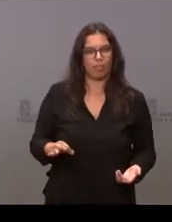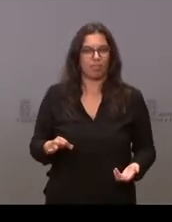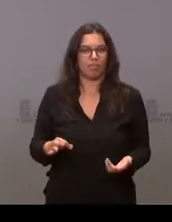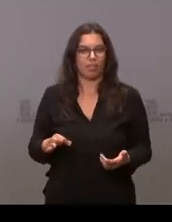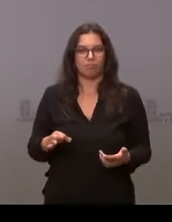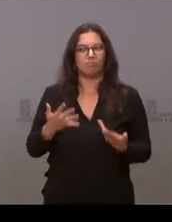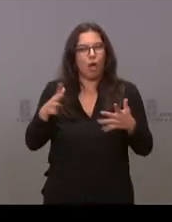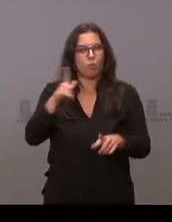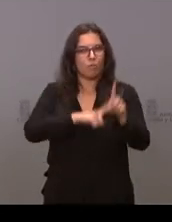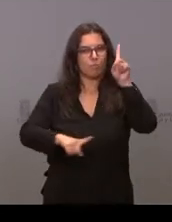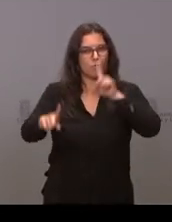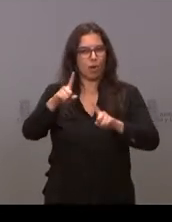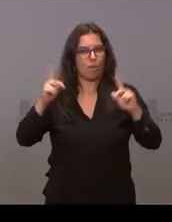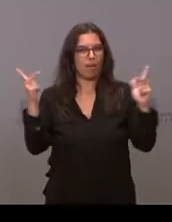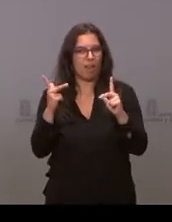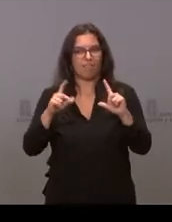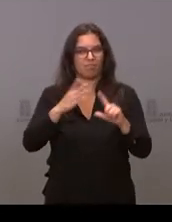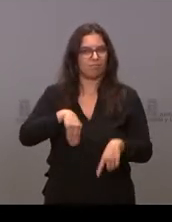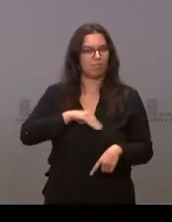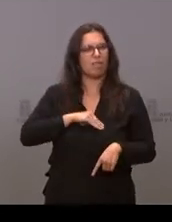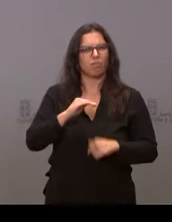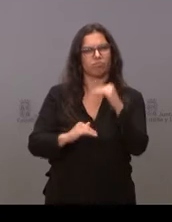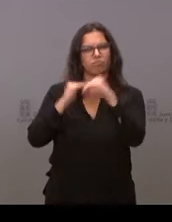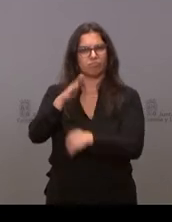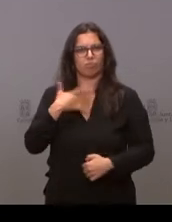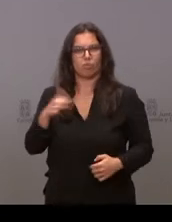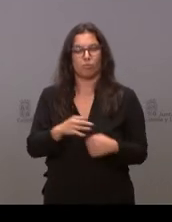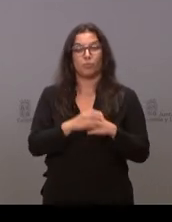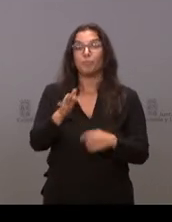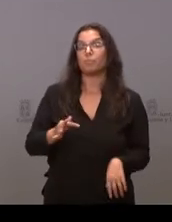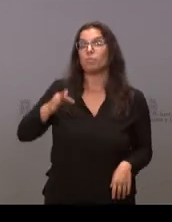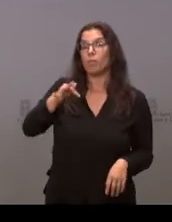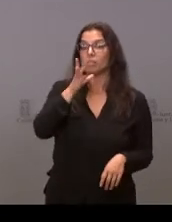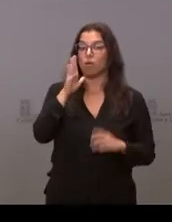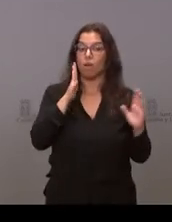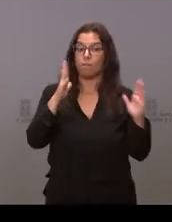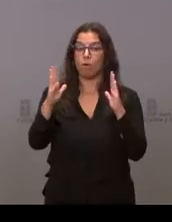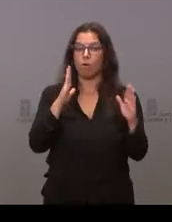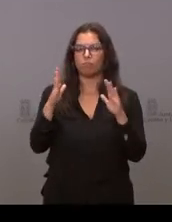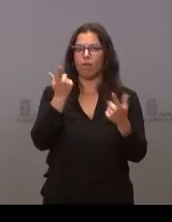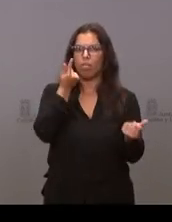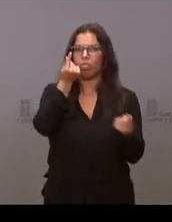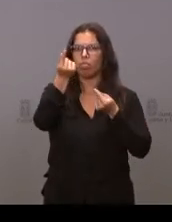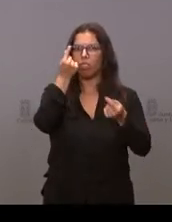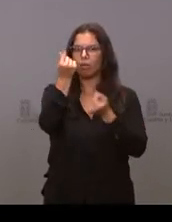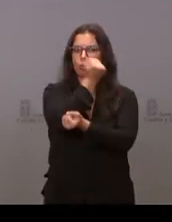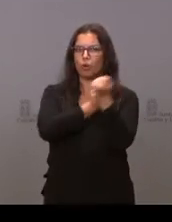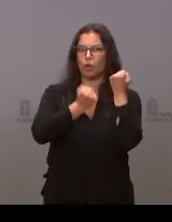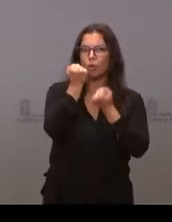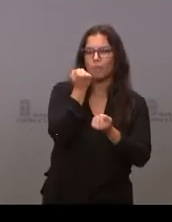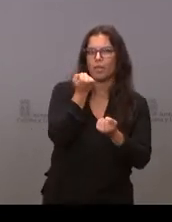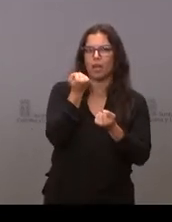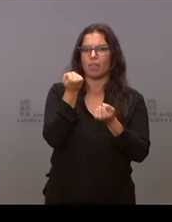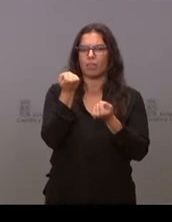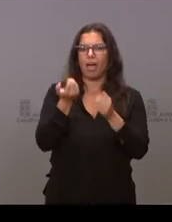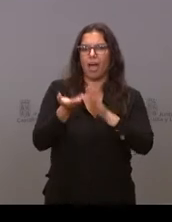tener nuestro país. Pero más allá de eso, afrontamos ahora un momento en el cual los datos de la economía, de